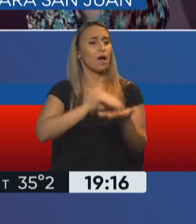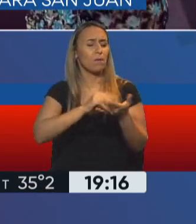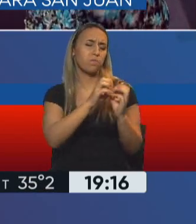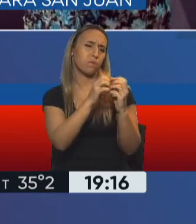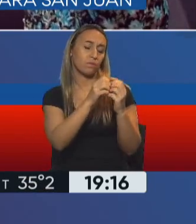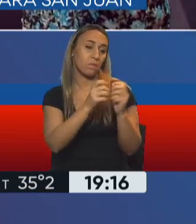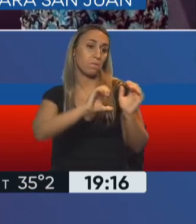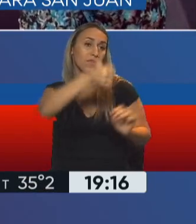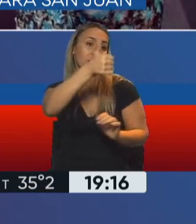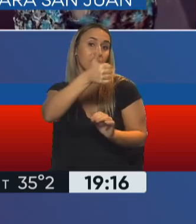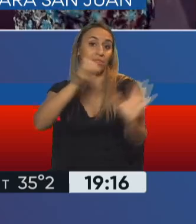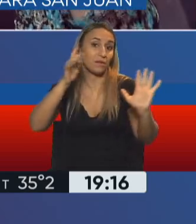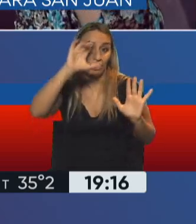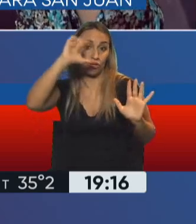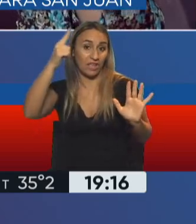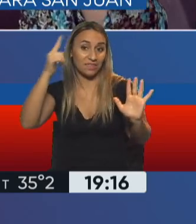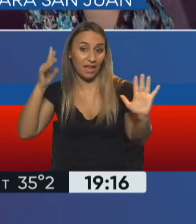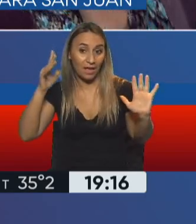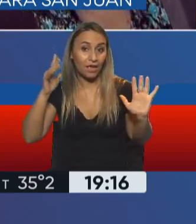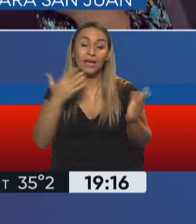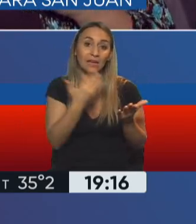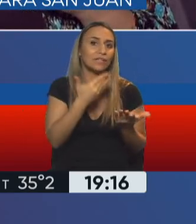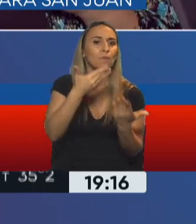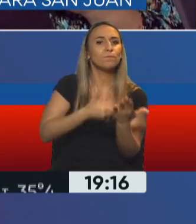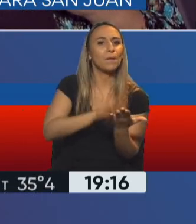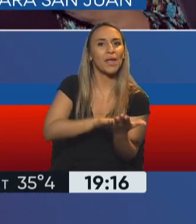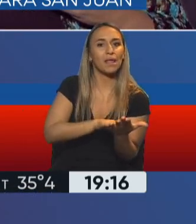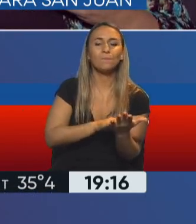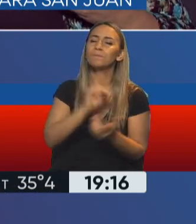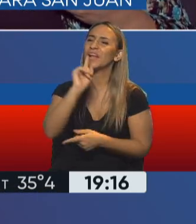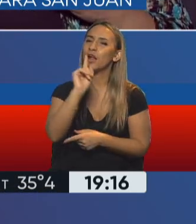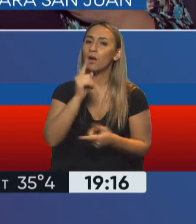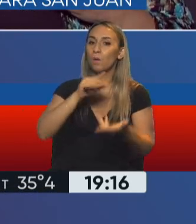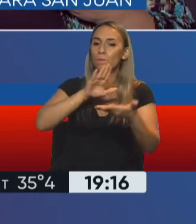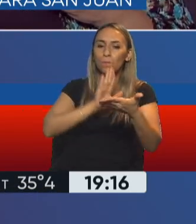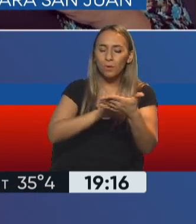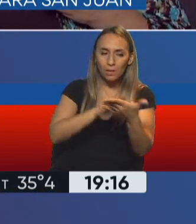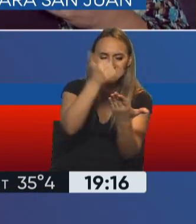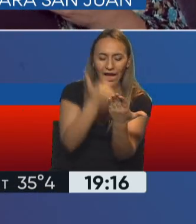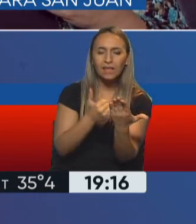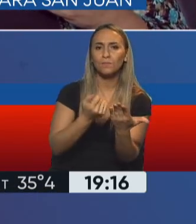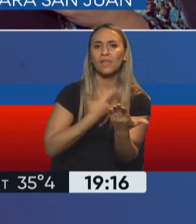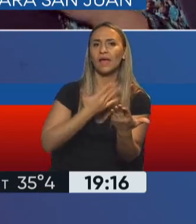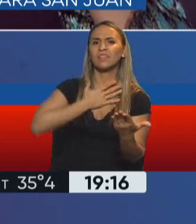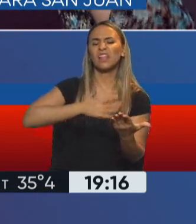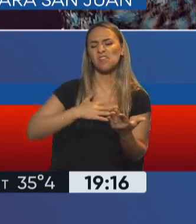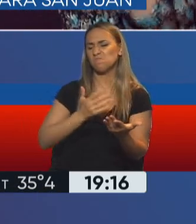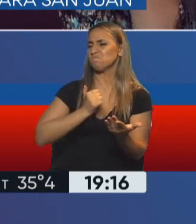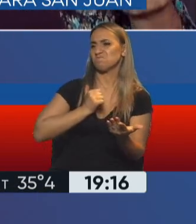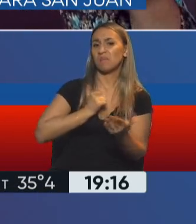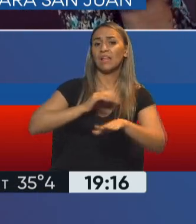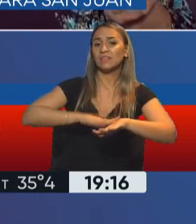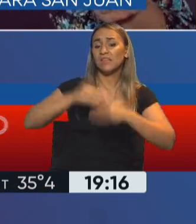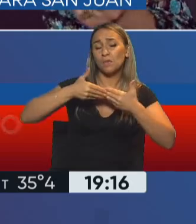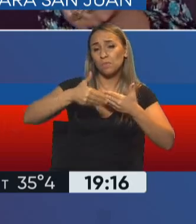saqué por un defecto de papeles. En cambio, con las pruebas uno está mucho más tranquilo y puede esperar los tiempos que ahora se nos